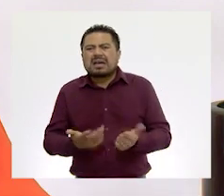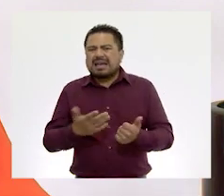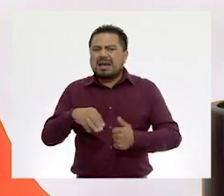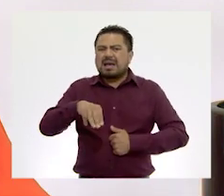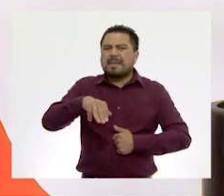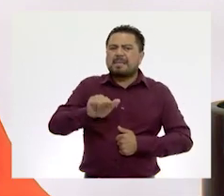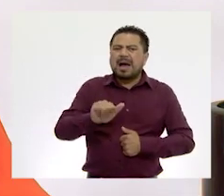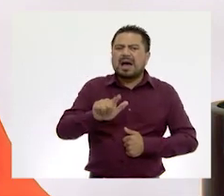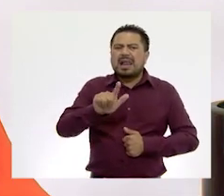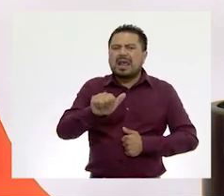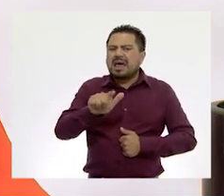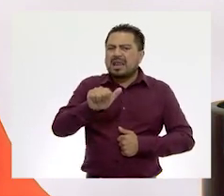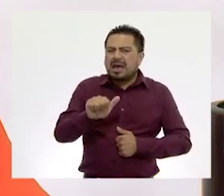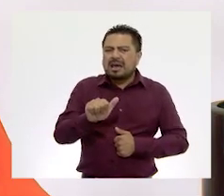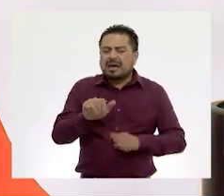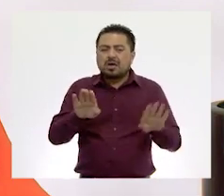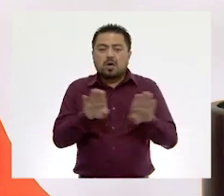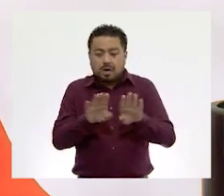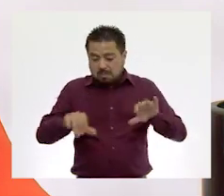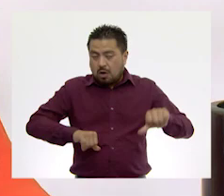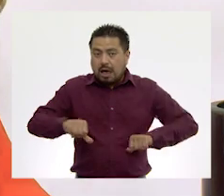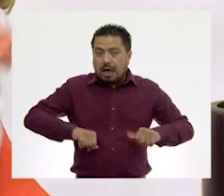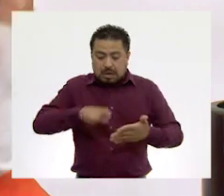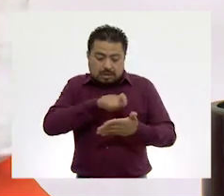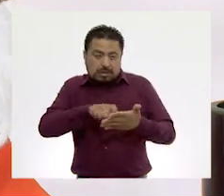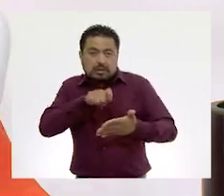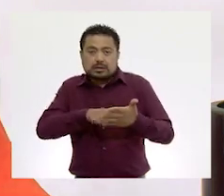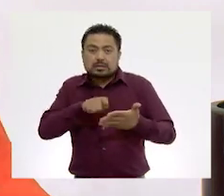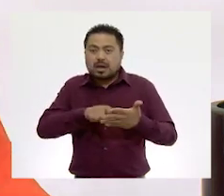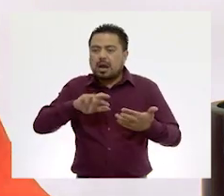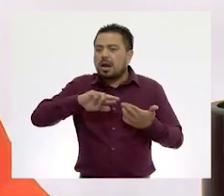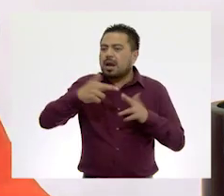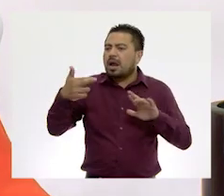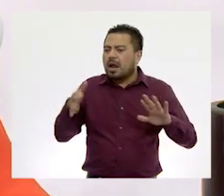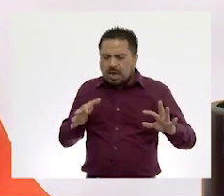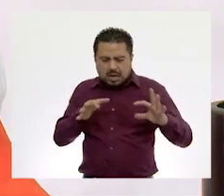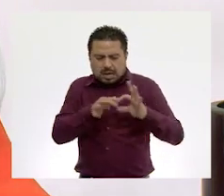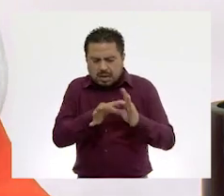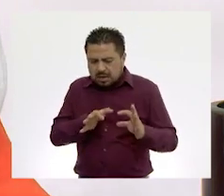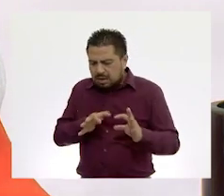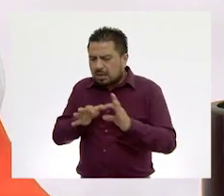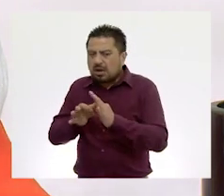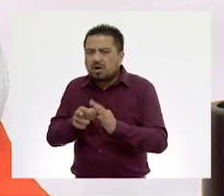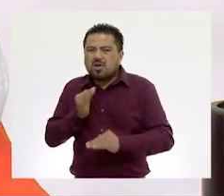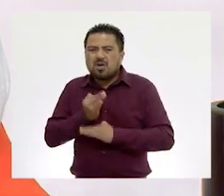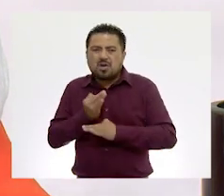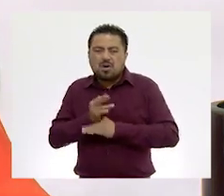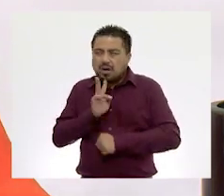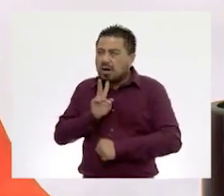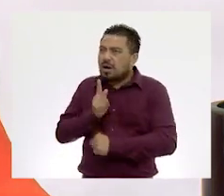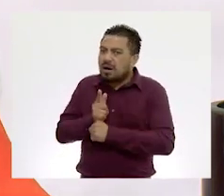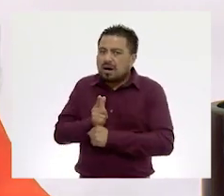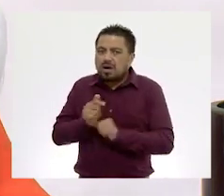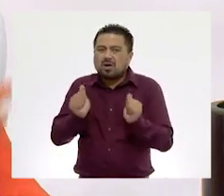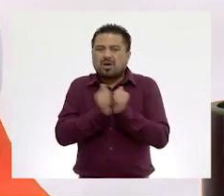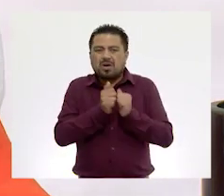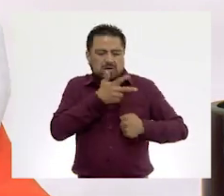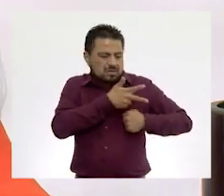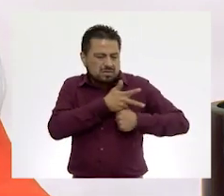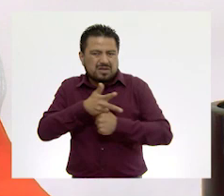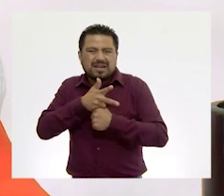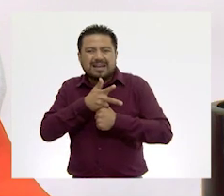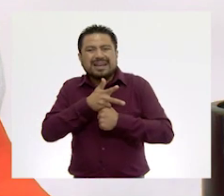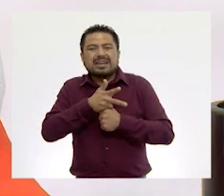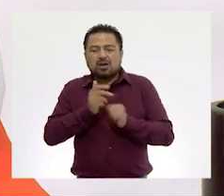Y entonces, como actividad de escritura relacionada con eso que estábamos viendo, tanto en el documental como